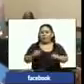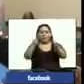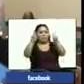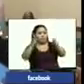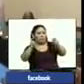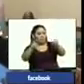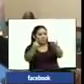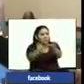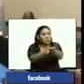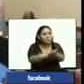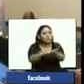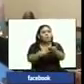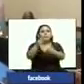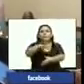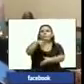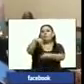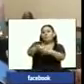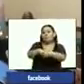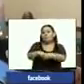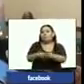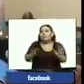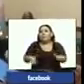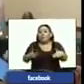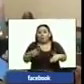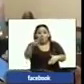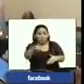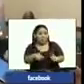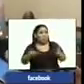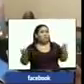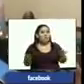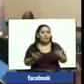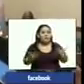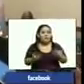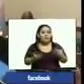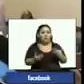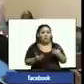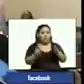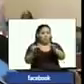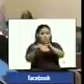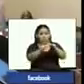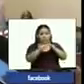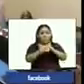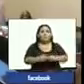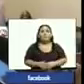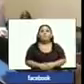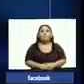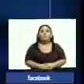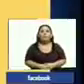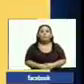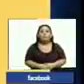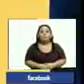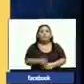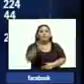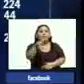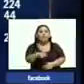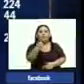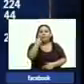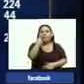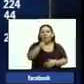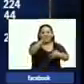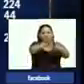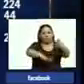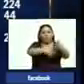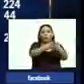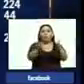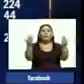de una forma integral y efectiva. Se está poniendo en marcha un plan nacional. Vamos ahora a ver un cuadro